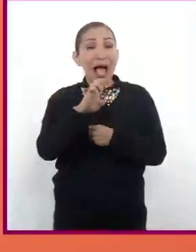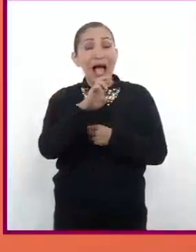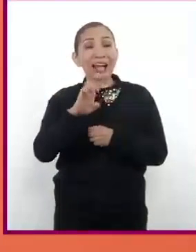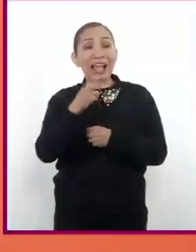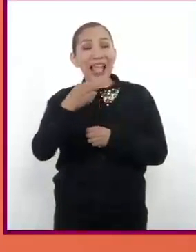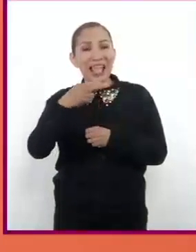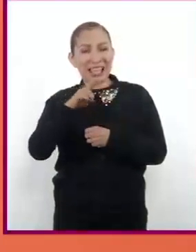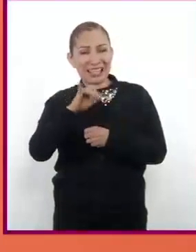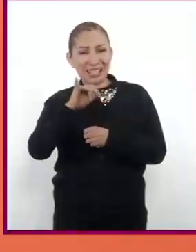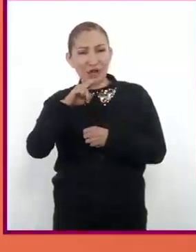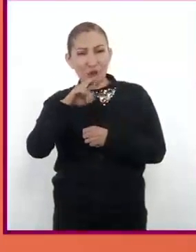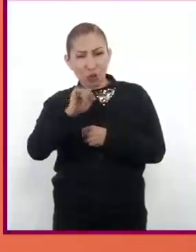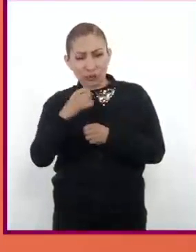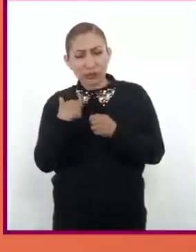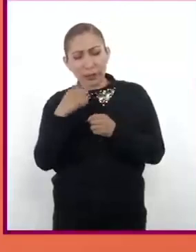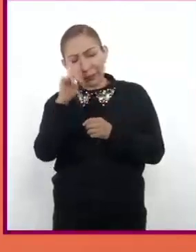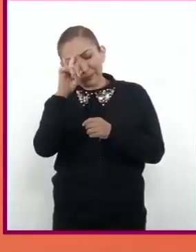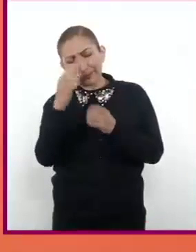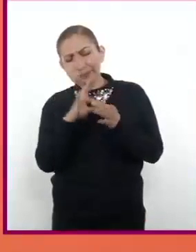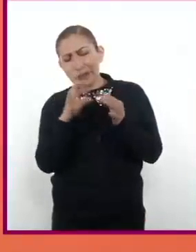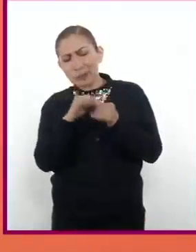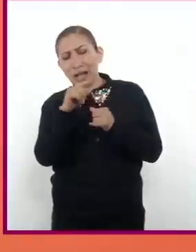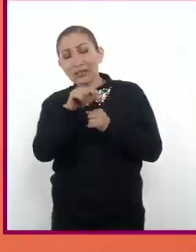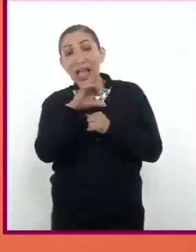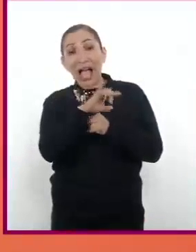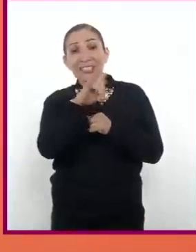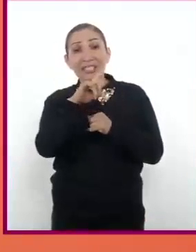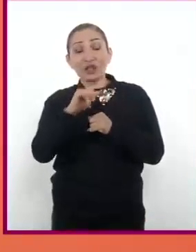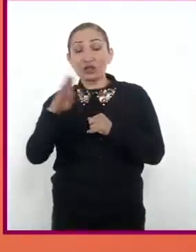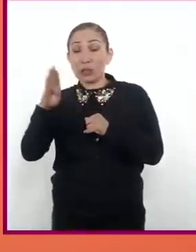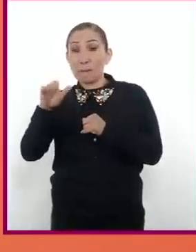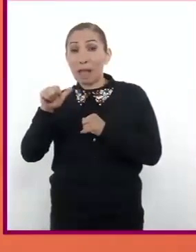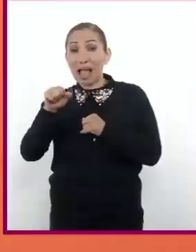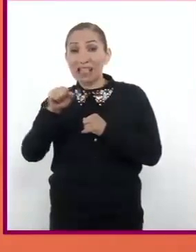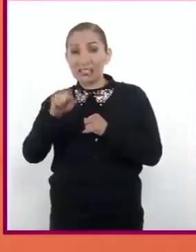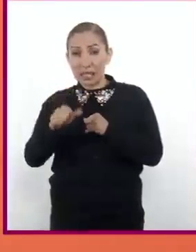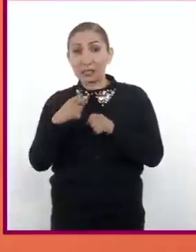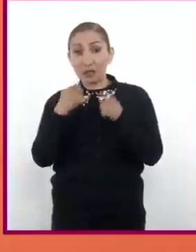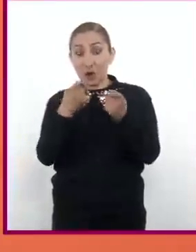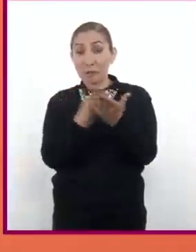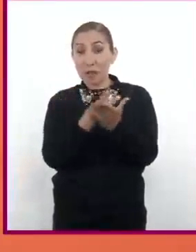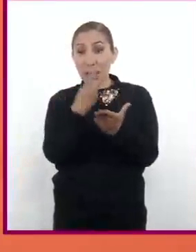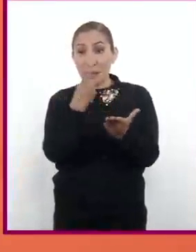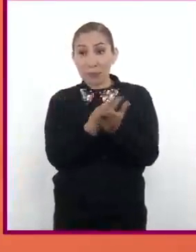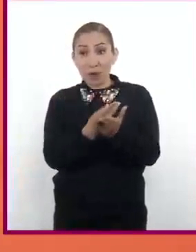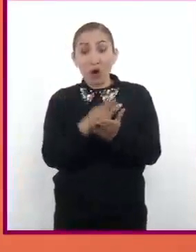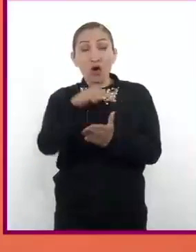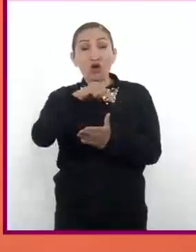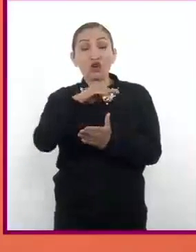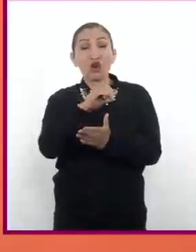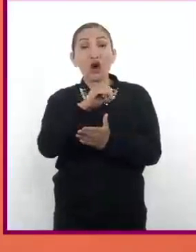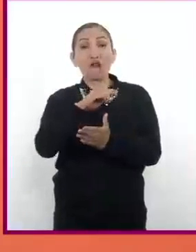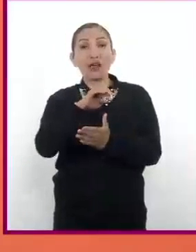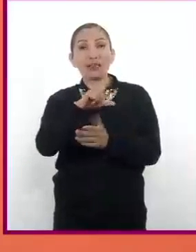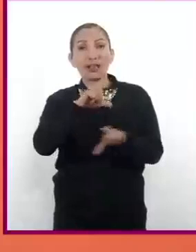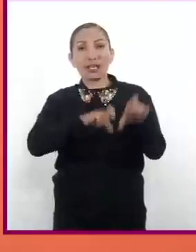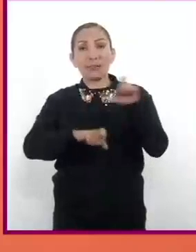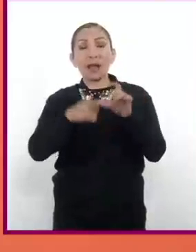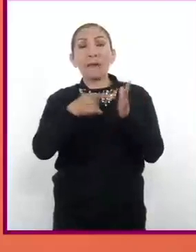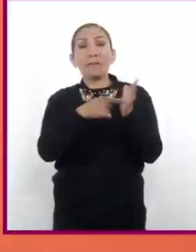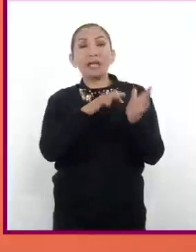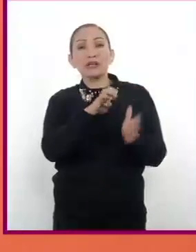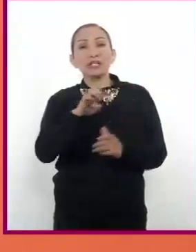su teoría para explicar las propiedades de ácidos y bases, lo que le valió ser galardonado con el Premio Nobel de Química